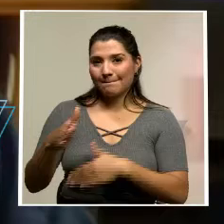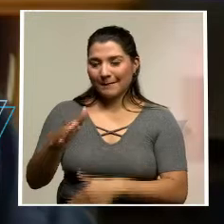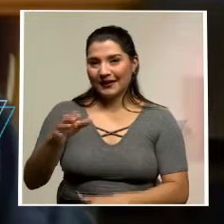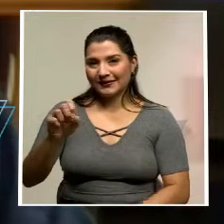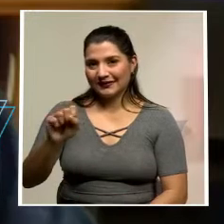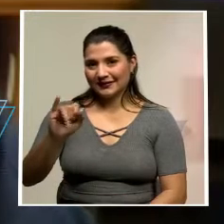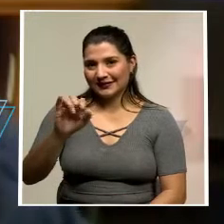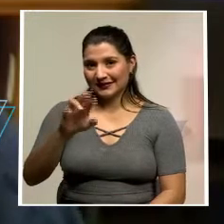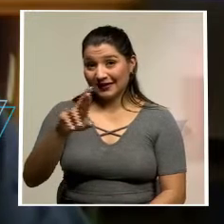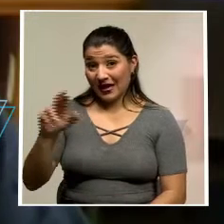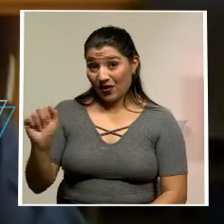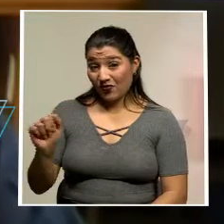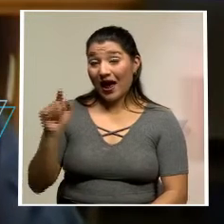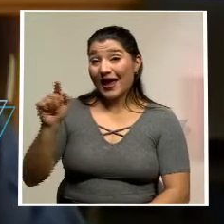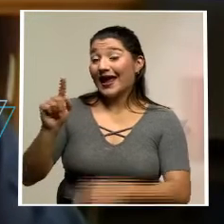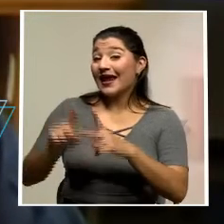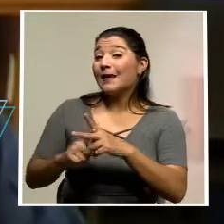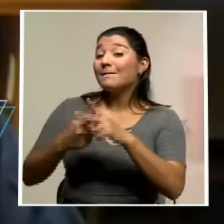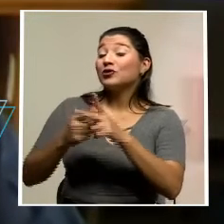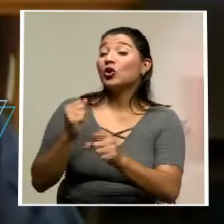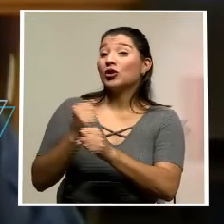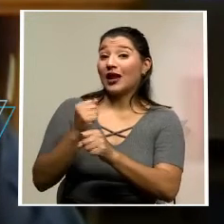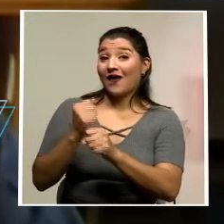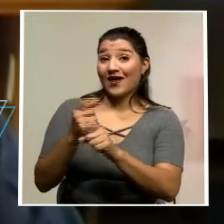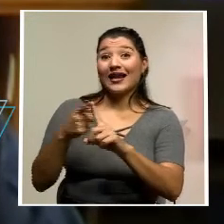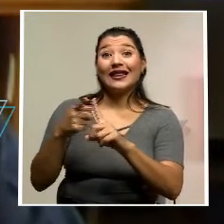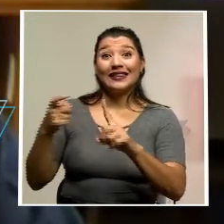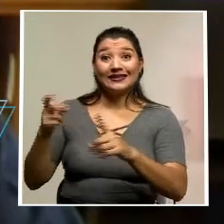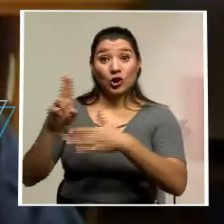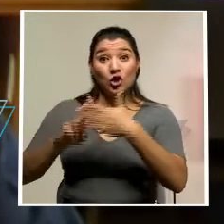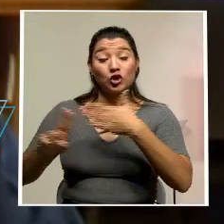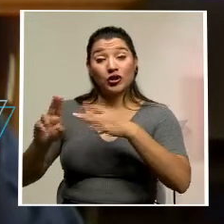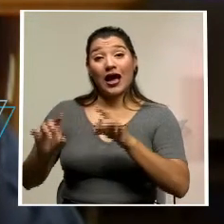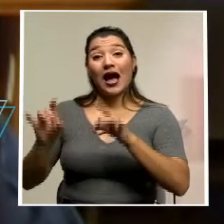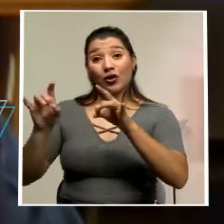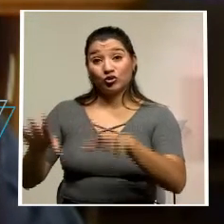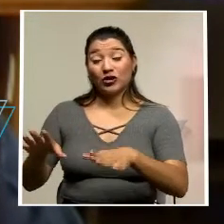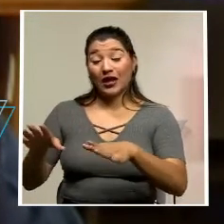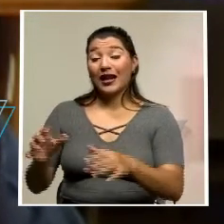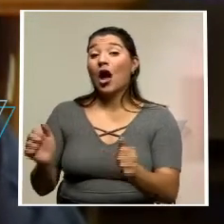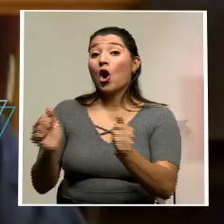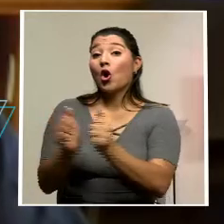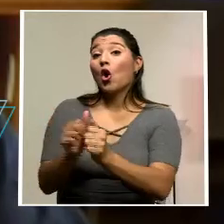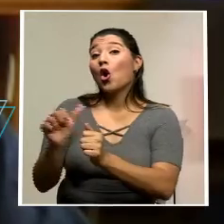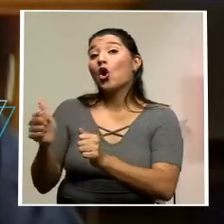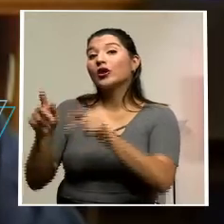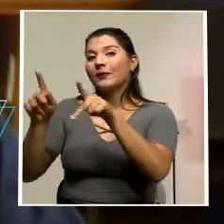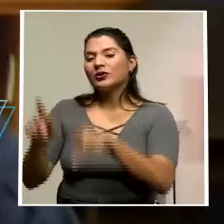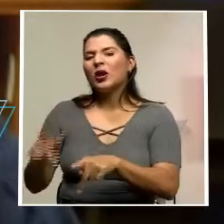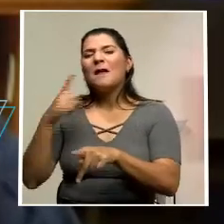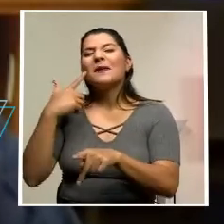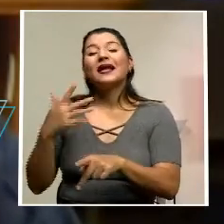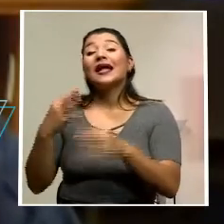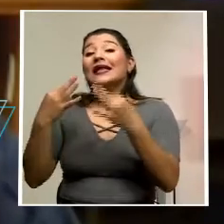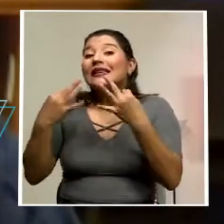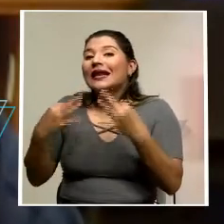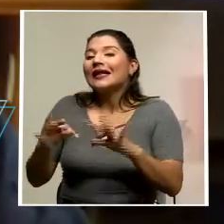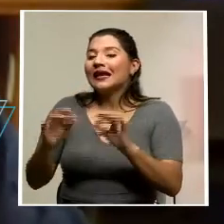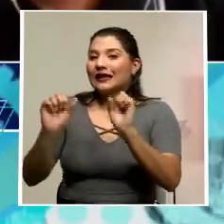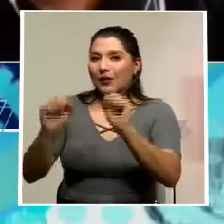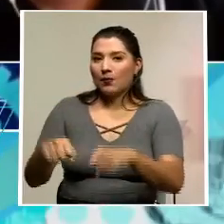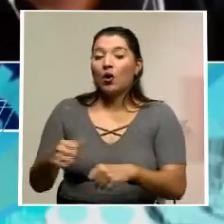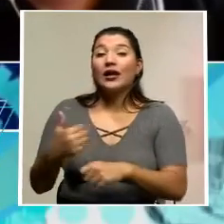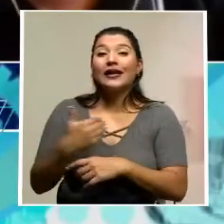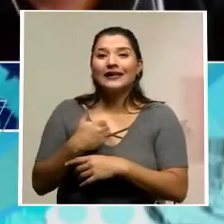Él empezó a trabajar desde esa universidad en Australia con unos colaboradores en tratar de tener un protocolo